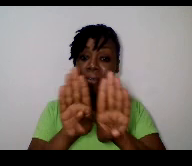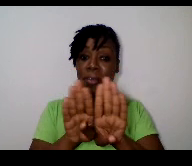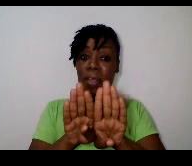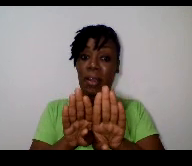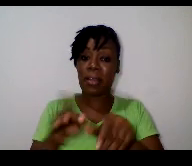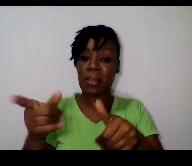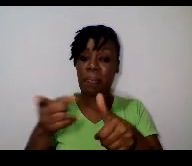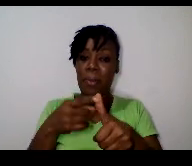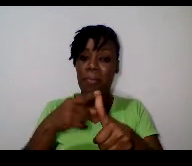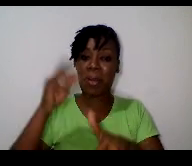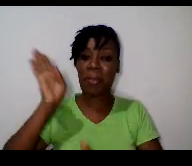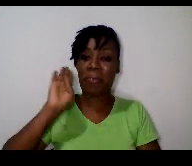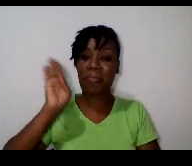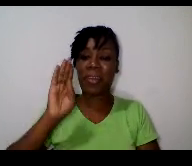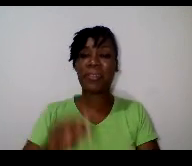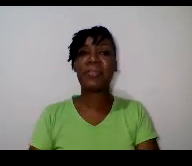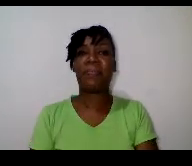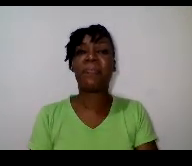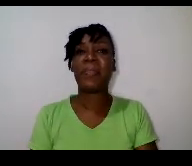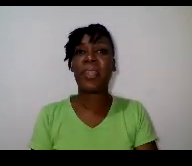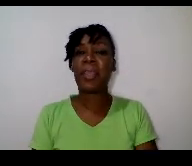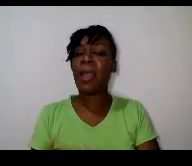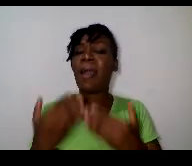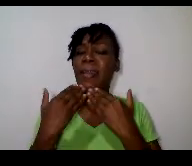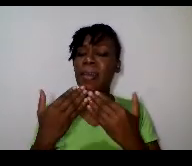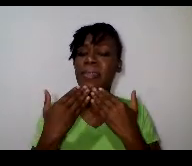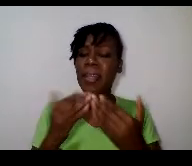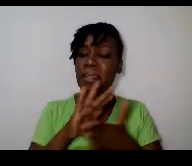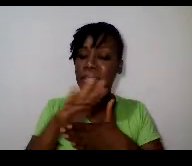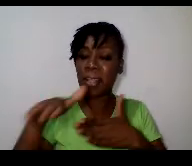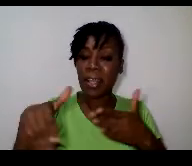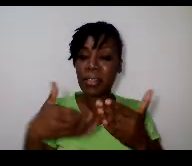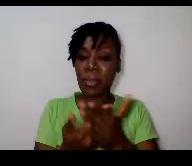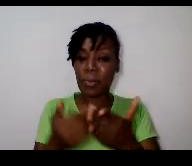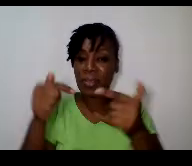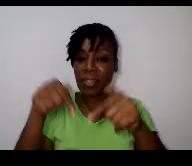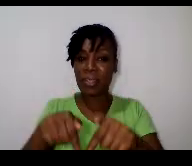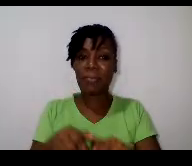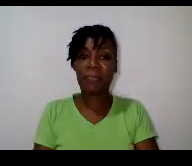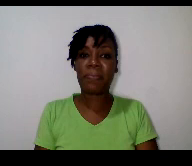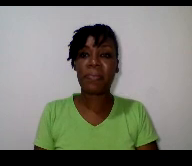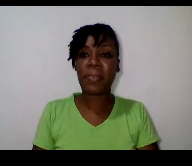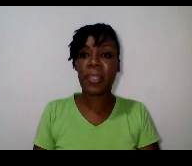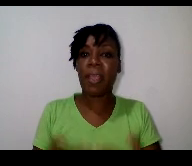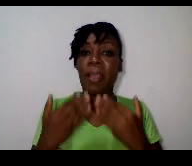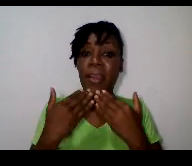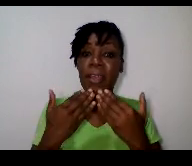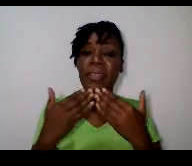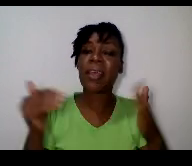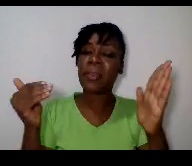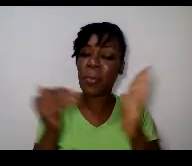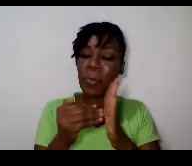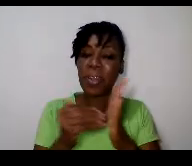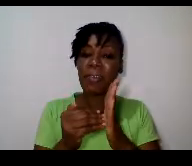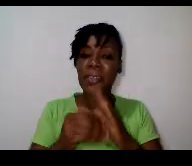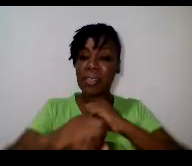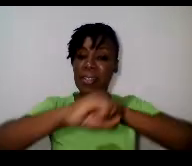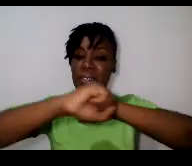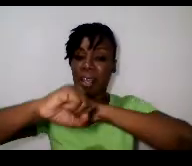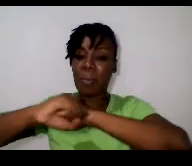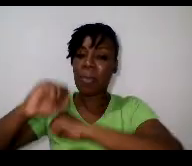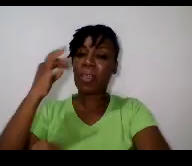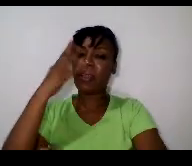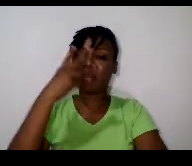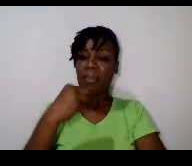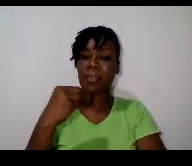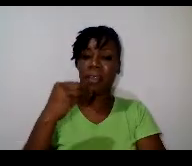Cerebro. Pues agradecerle a todos los que están acá, agradecer nuevamente a esta campaña tan linda, Cerebros